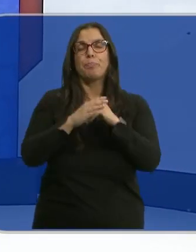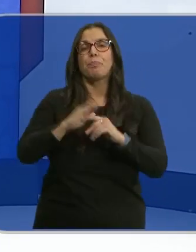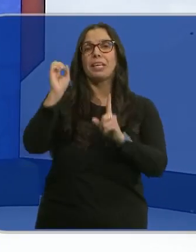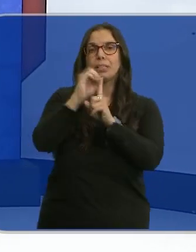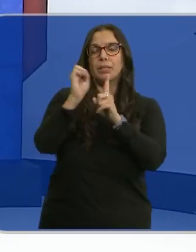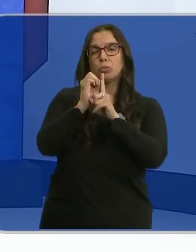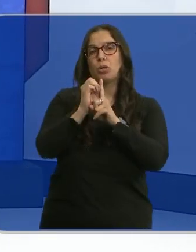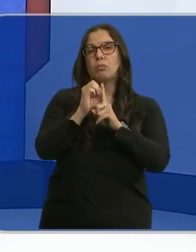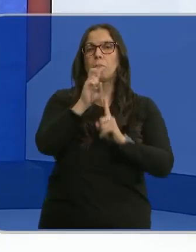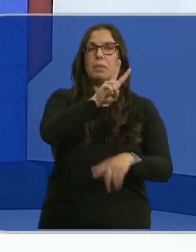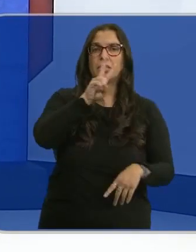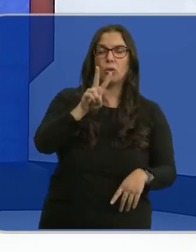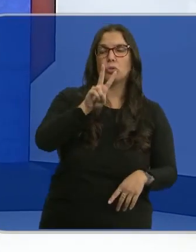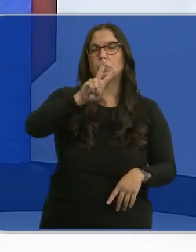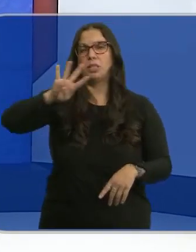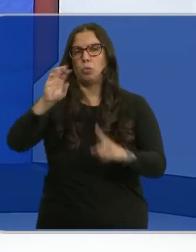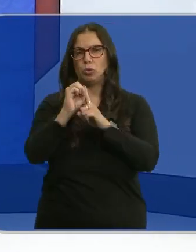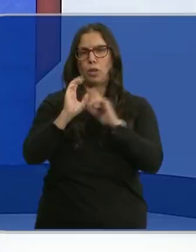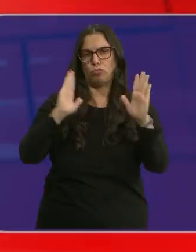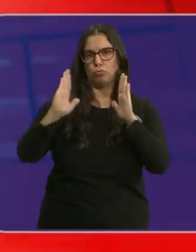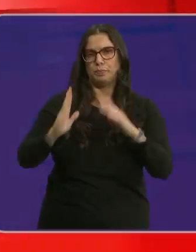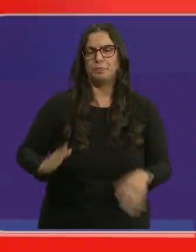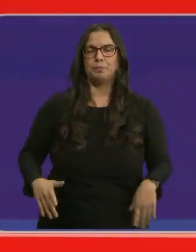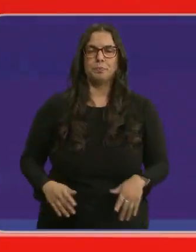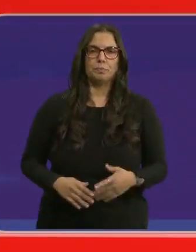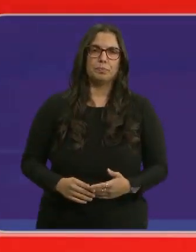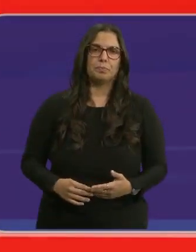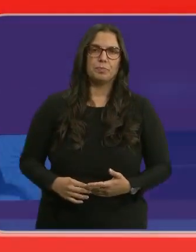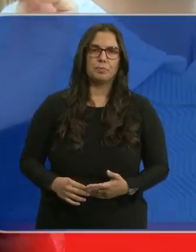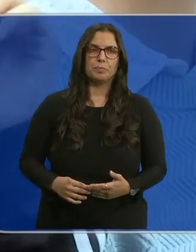temperaturas, nos vamos a mover entre los 22 y los 24 grados.